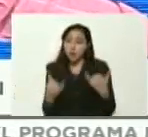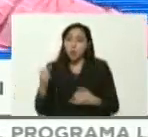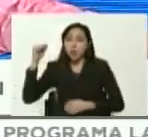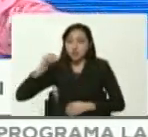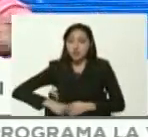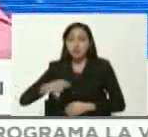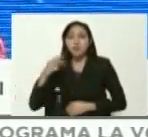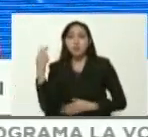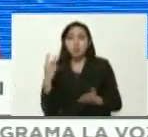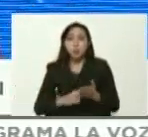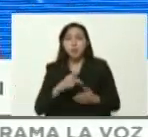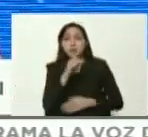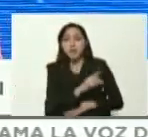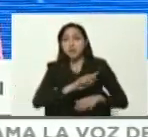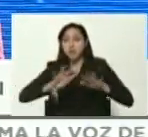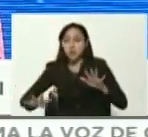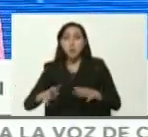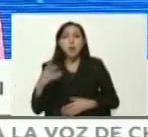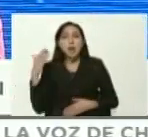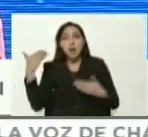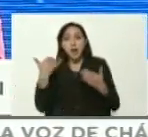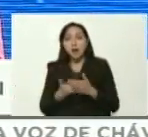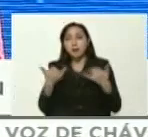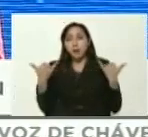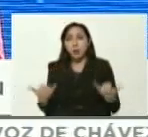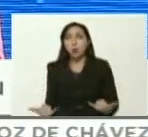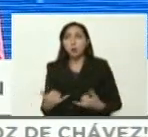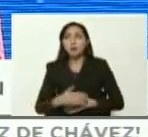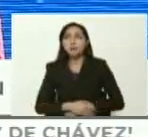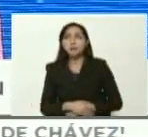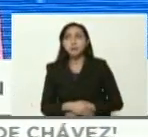años 2019-2020.